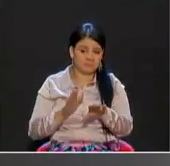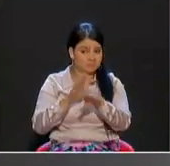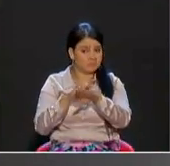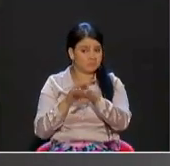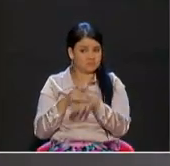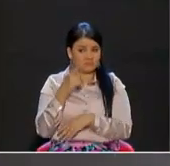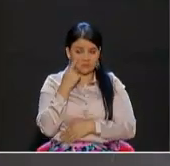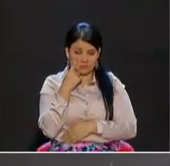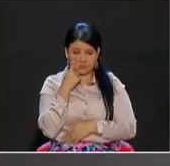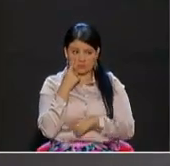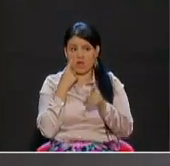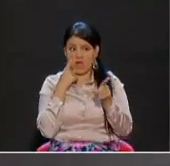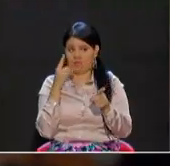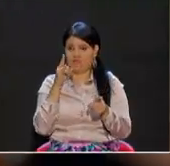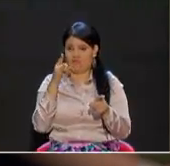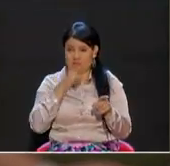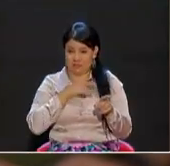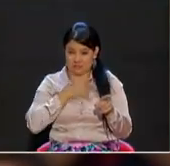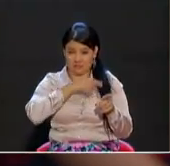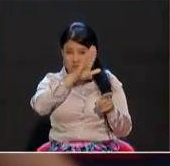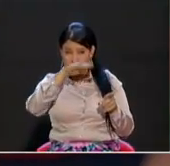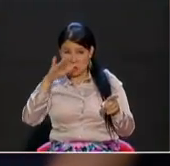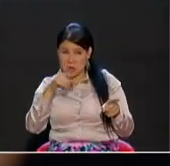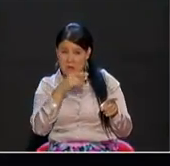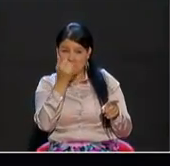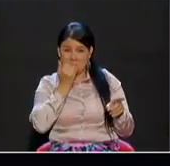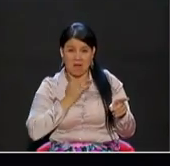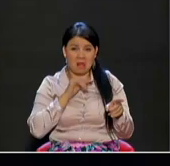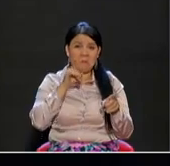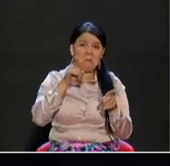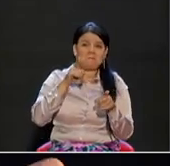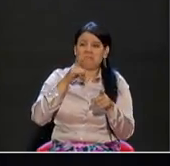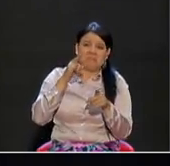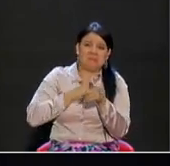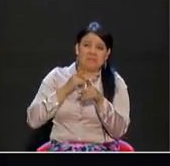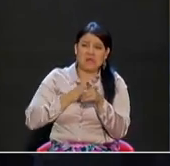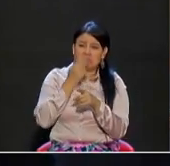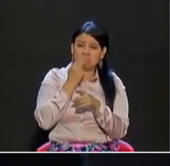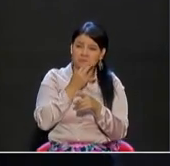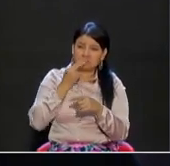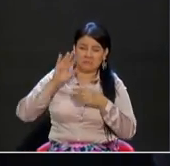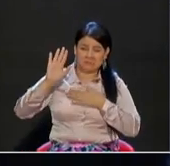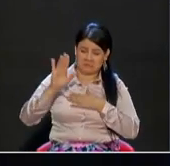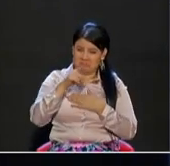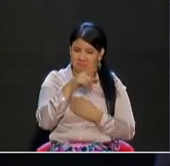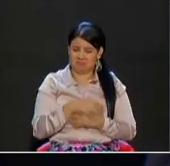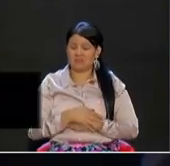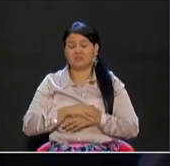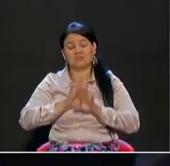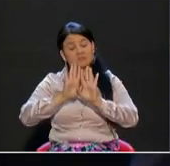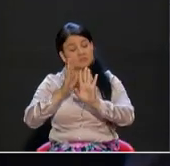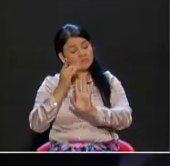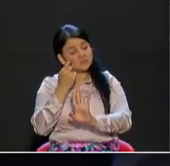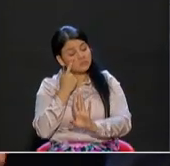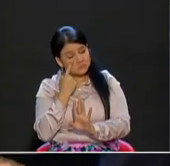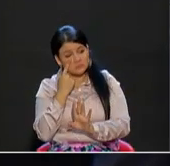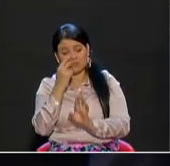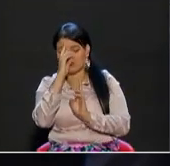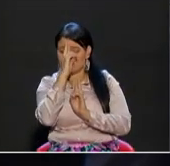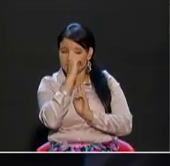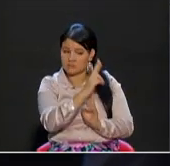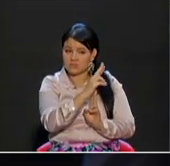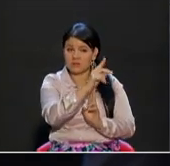y me públicas que que el escenario tiene que ser un escenario donde se respete es el libre de